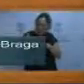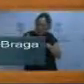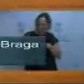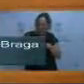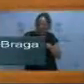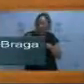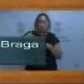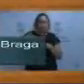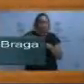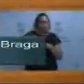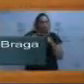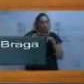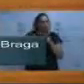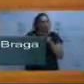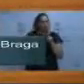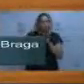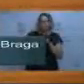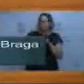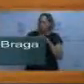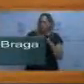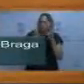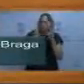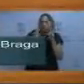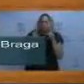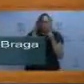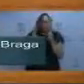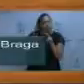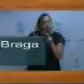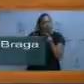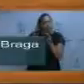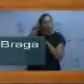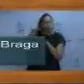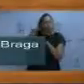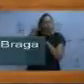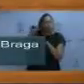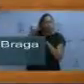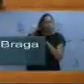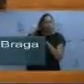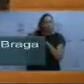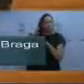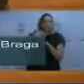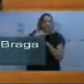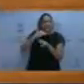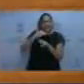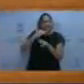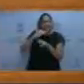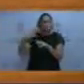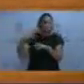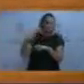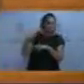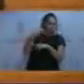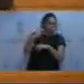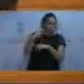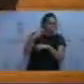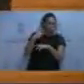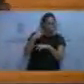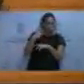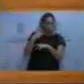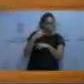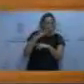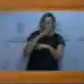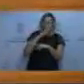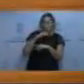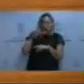admiro porque usted, de verdad, venimos aquí a preguntar y casi nos echa la bronca, además, ¿no? Es decir, la admiro porque tiene usted un